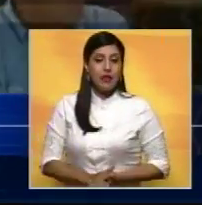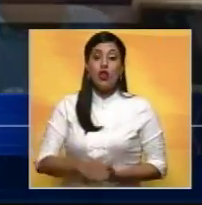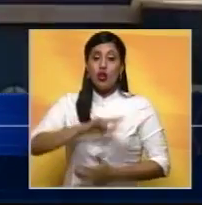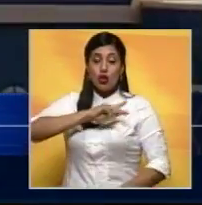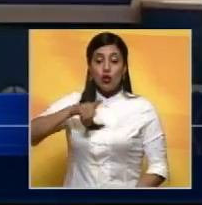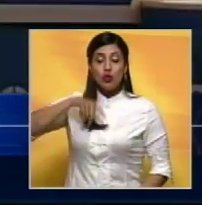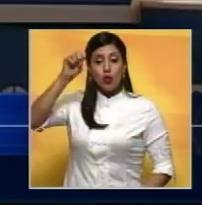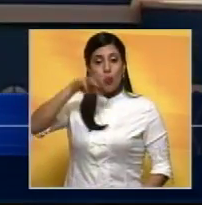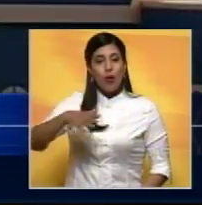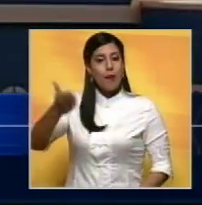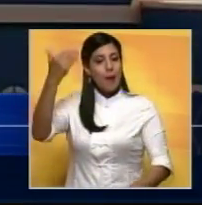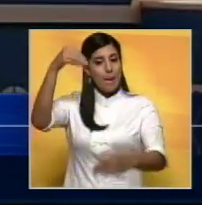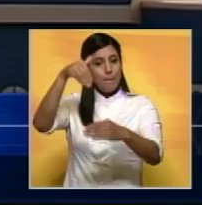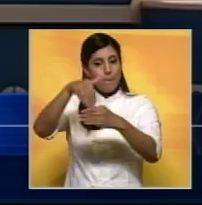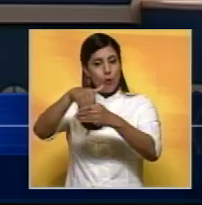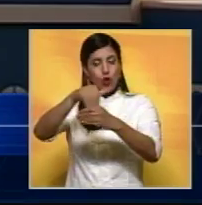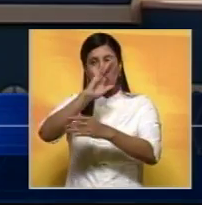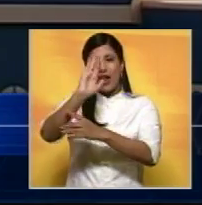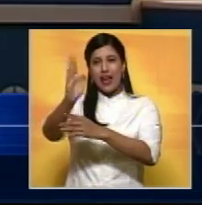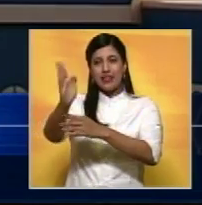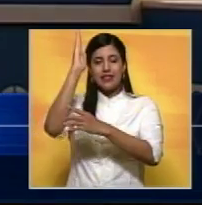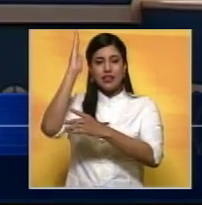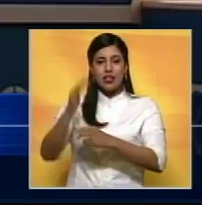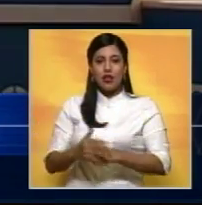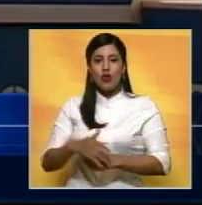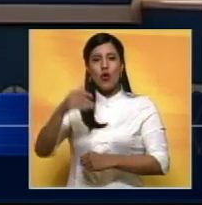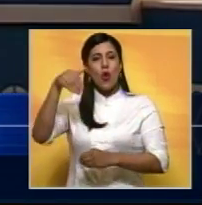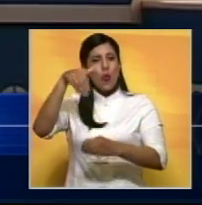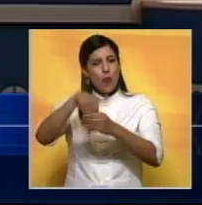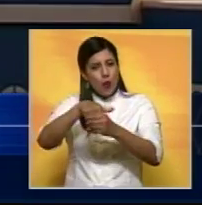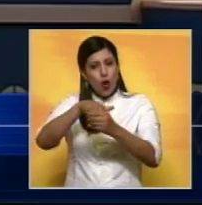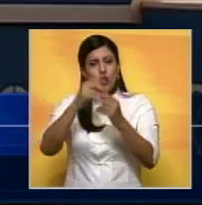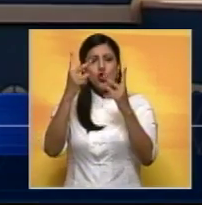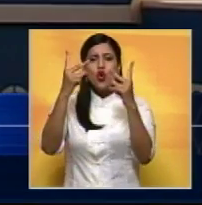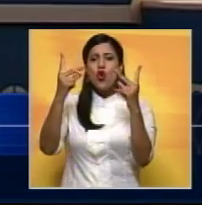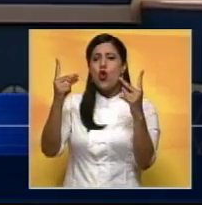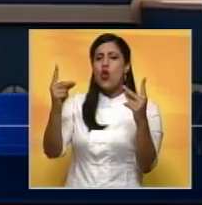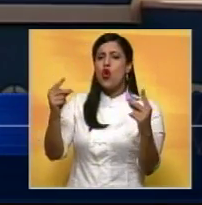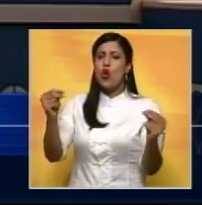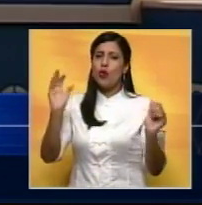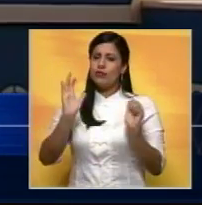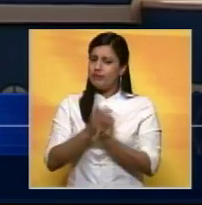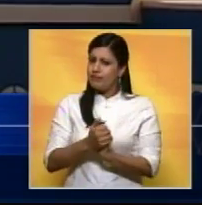Nuestro pueblo va a votar con el voto castigo. Elecciones no.